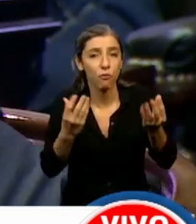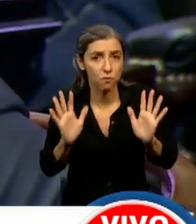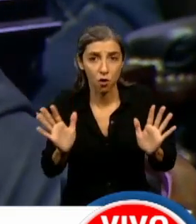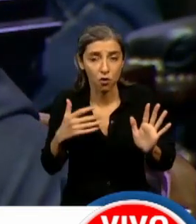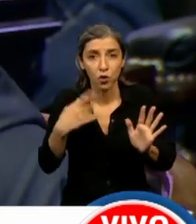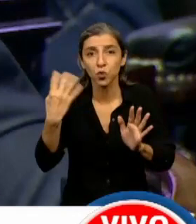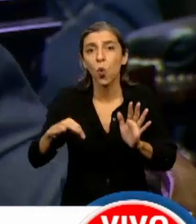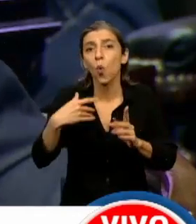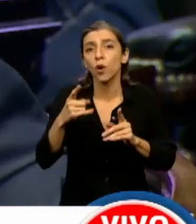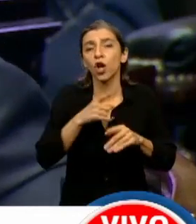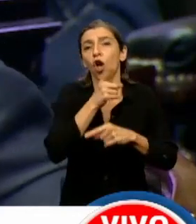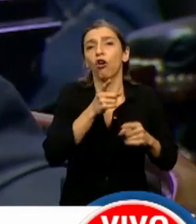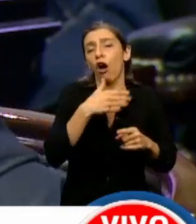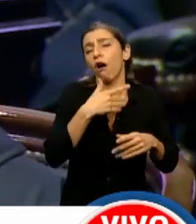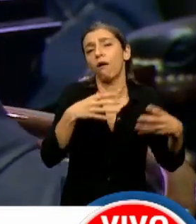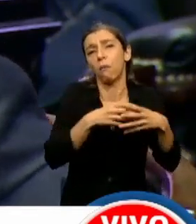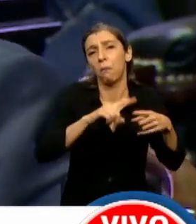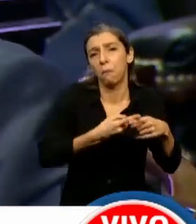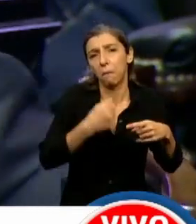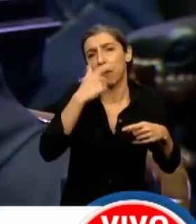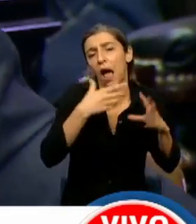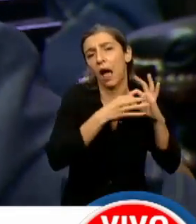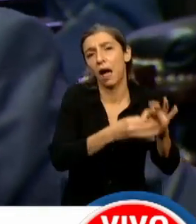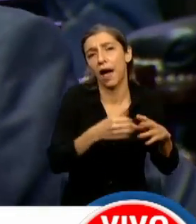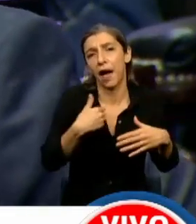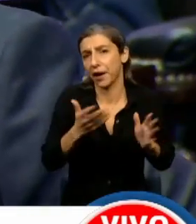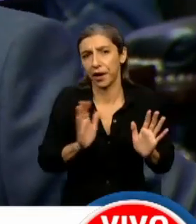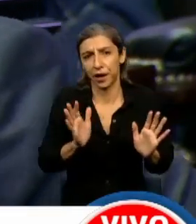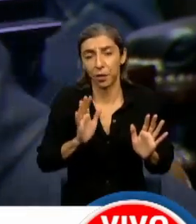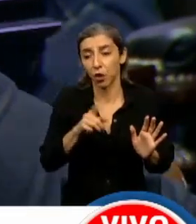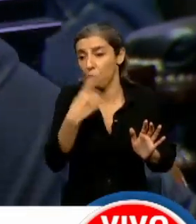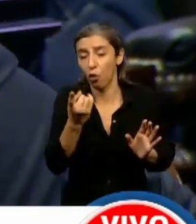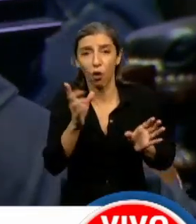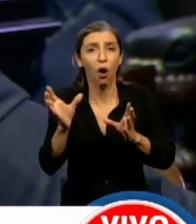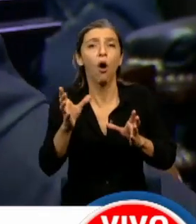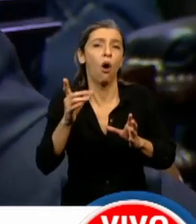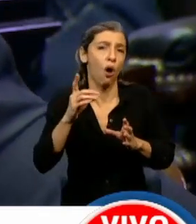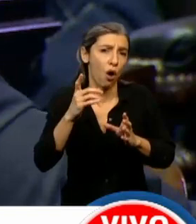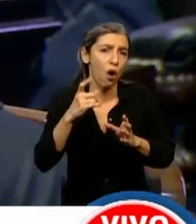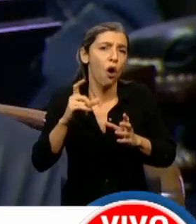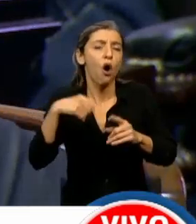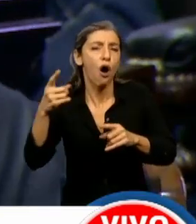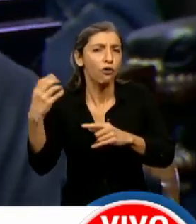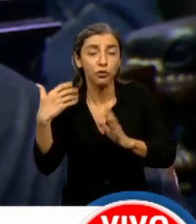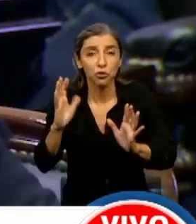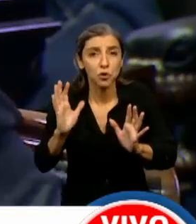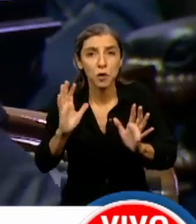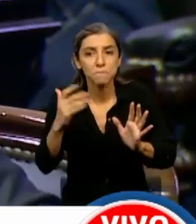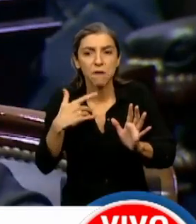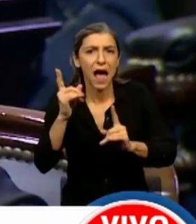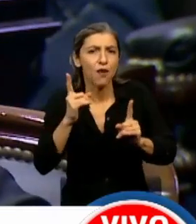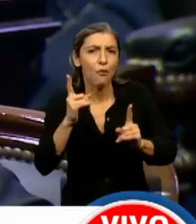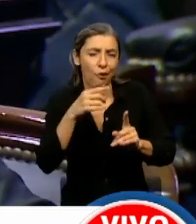macristas los del pro lo de la unión cívica radical o de la colección cívica que montaron de inmediato una campaña de promoción de